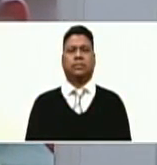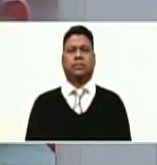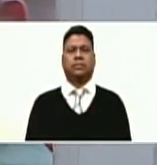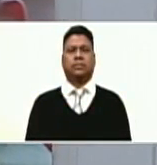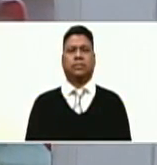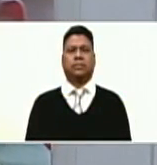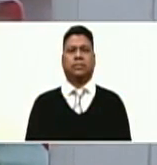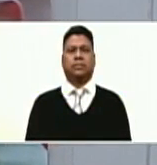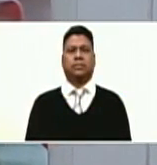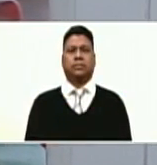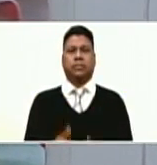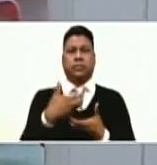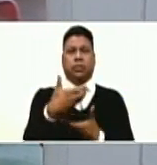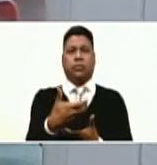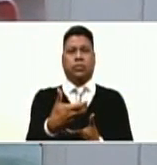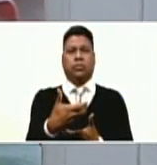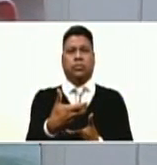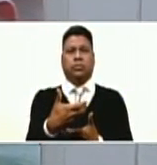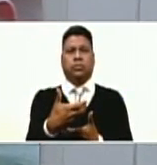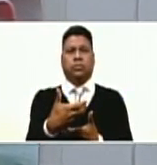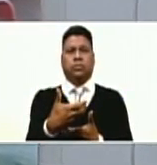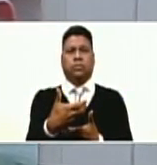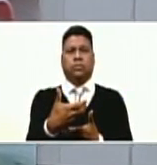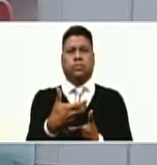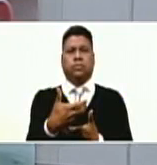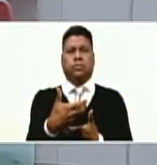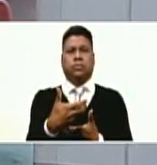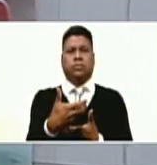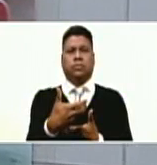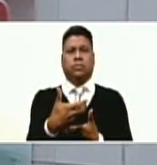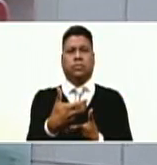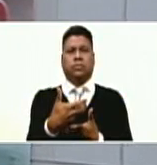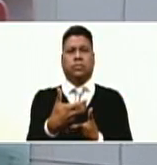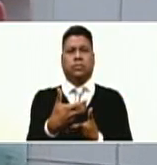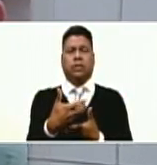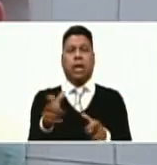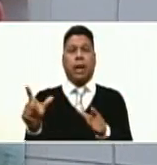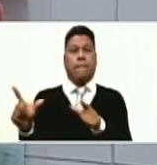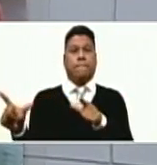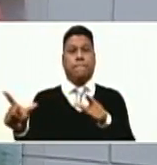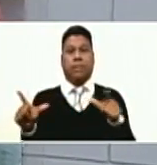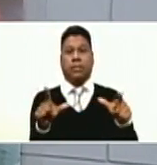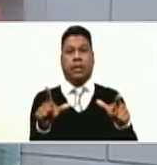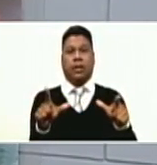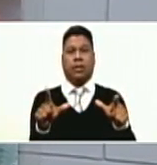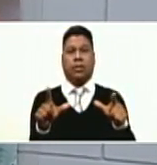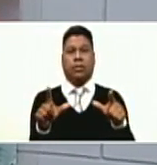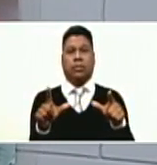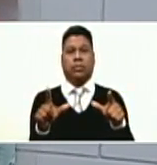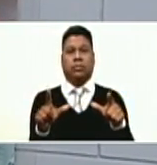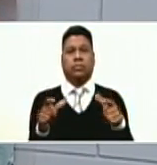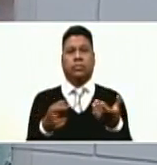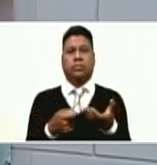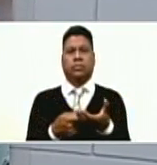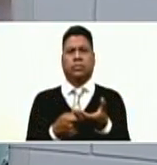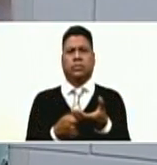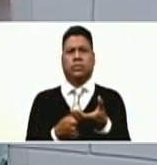¡Cañón cargado! ¡Listo! ¡Tirador! ¡Preparar el tiro!